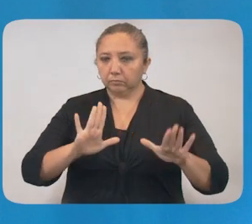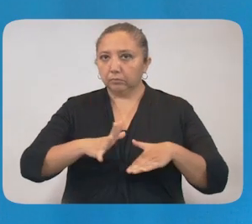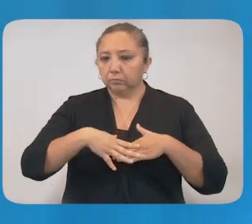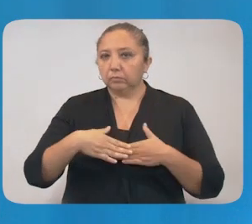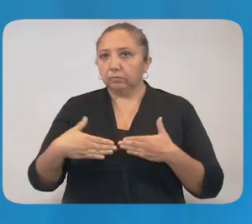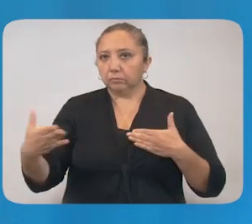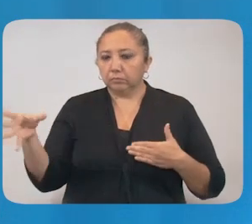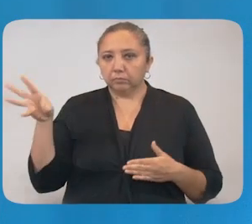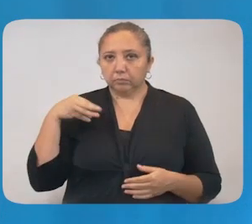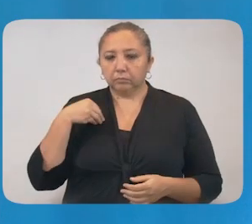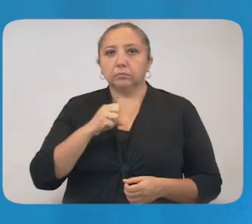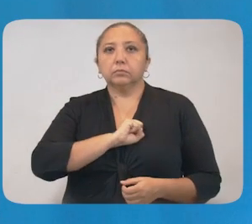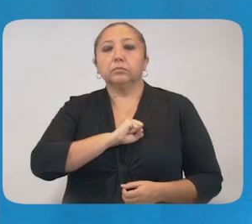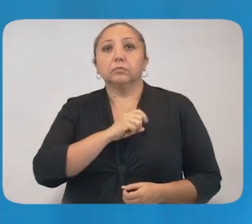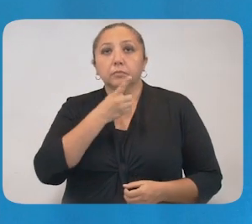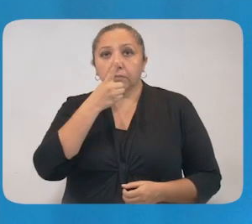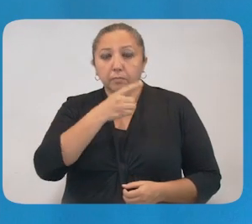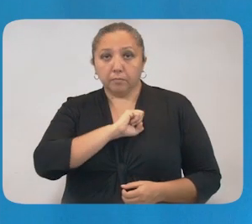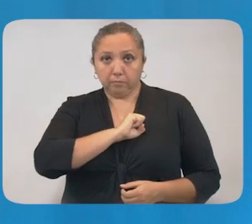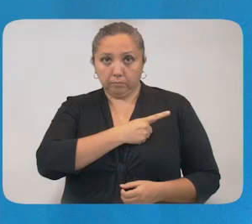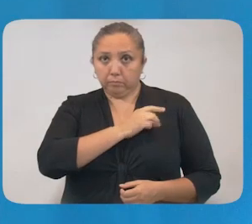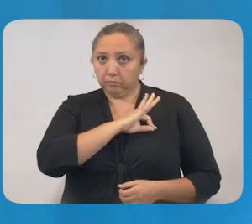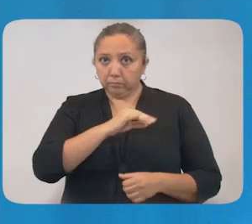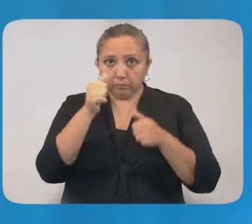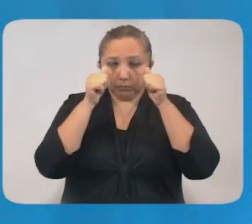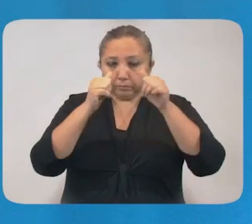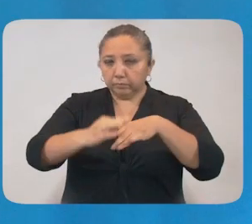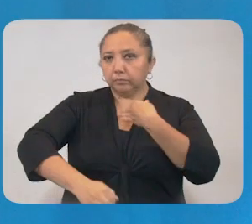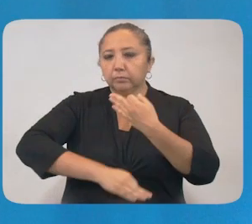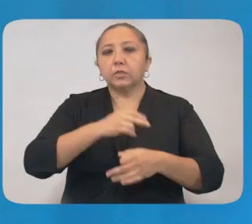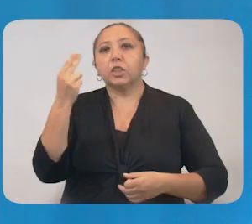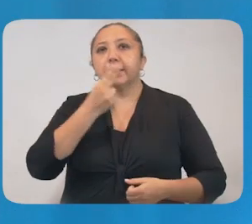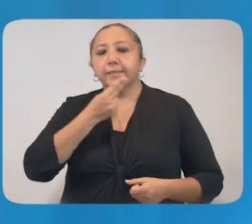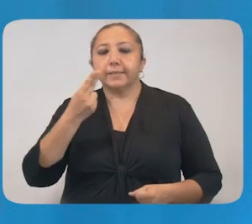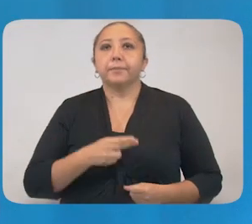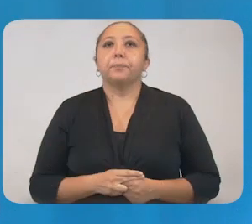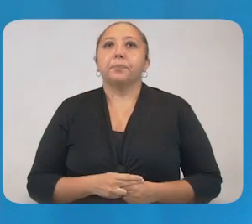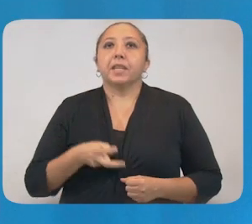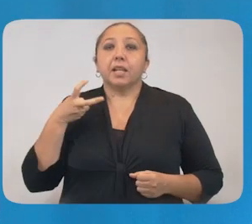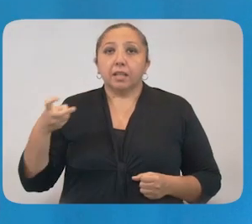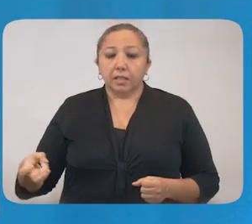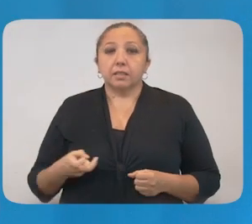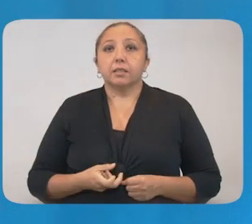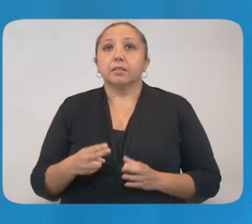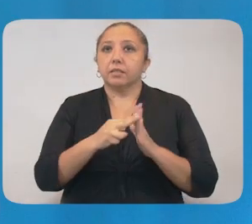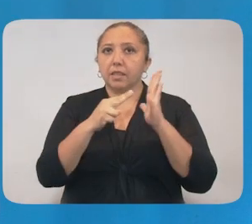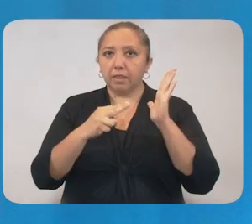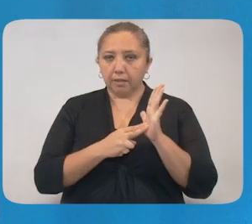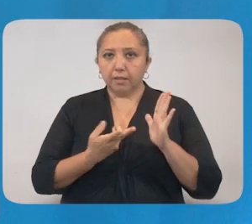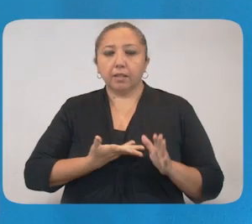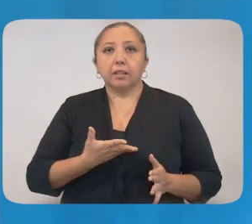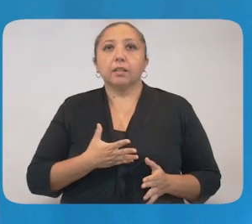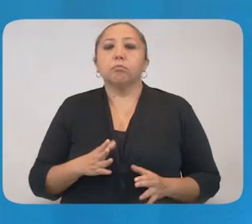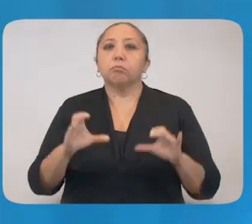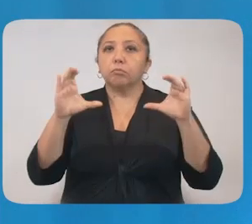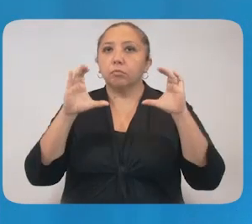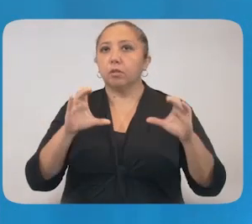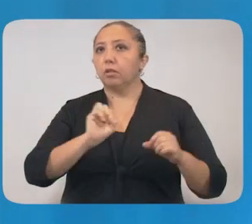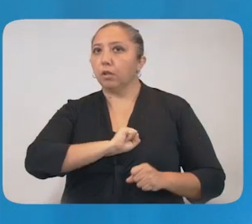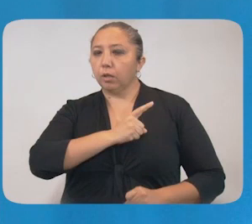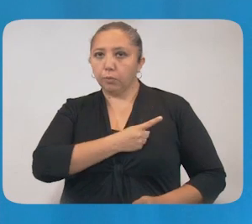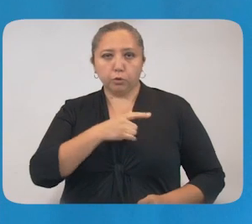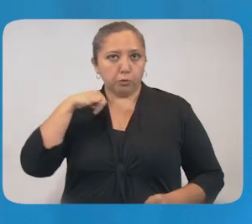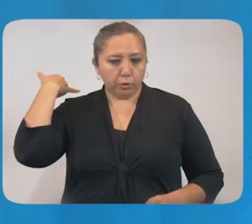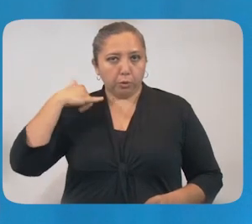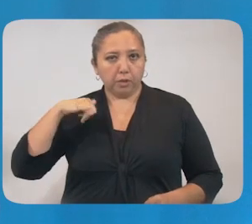coronavirus y el sistema de salud pueda atender a todos los contagiados que lo requieran estas medidas tienen como objetivo proteger la salud